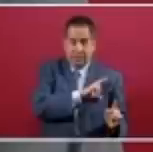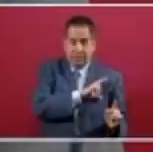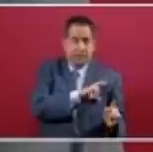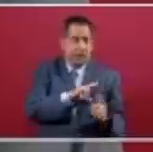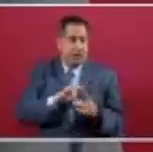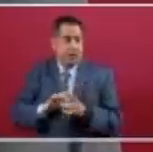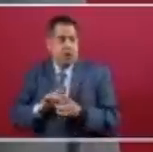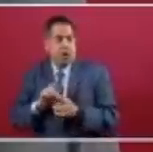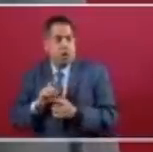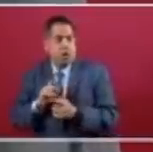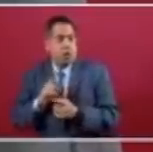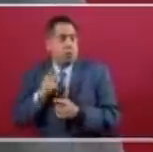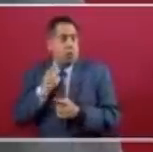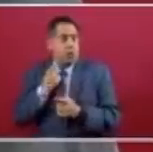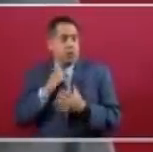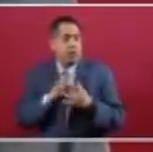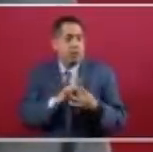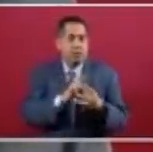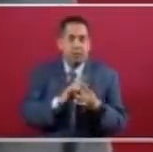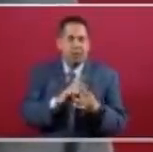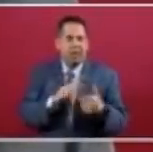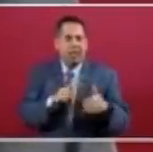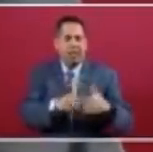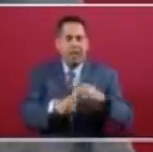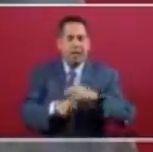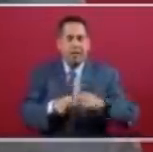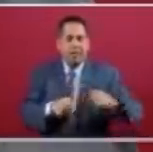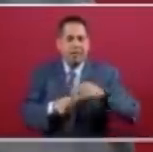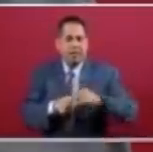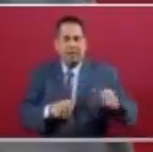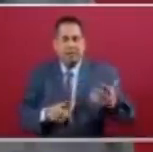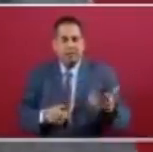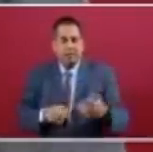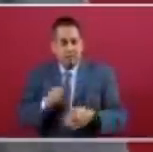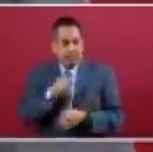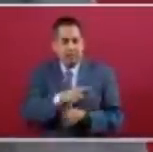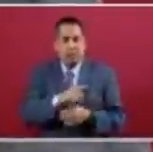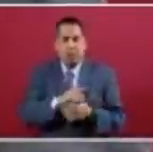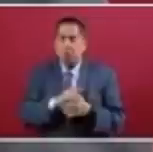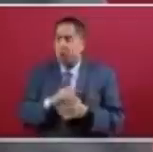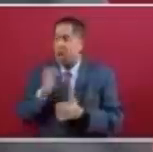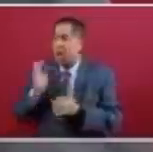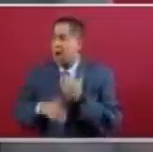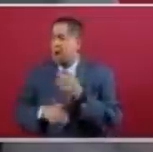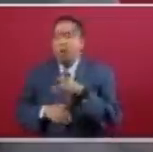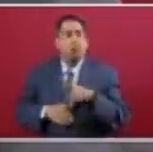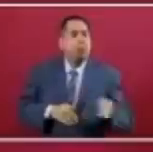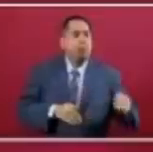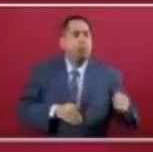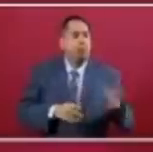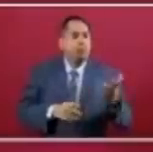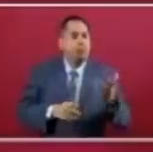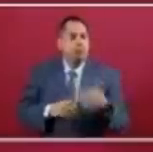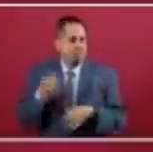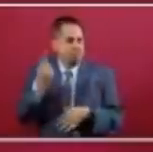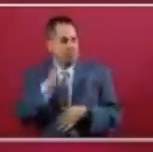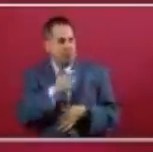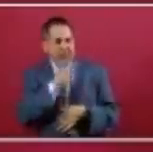privado y el sector público, y no hubo fronteras, era lo mismo, ellos mandaban.